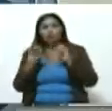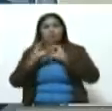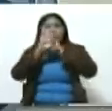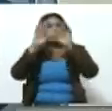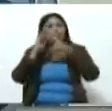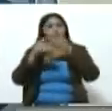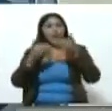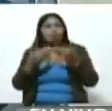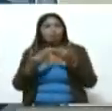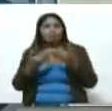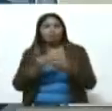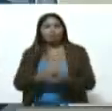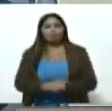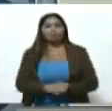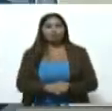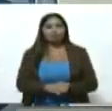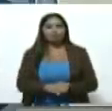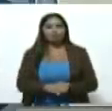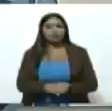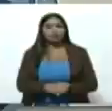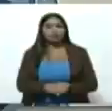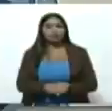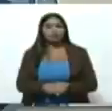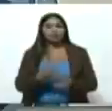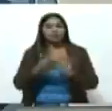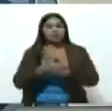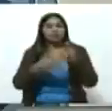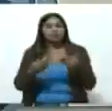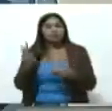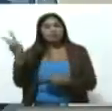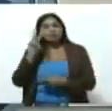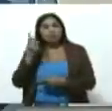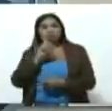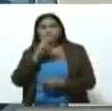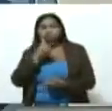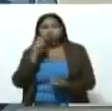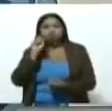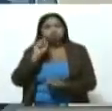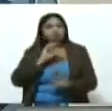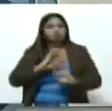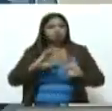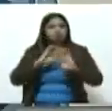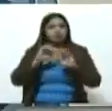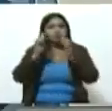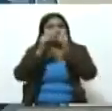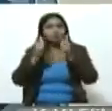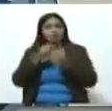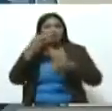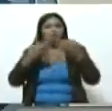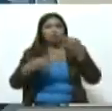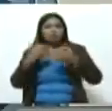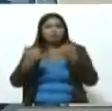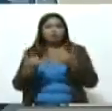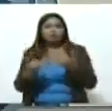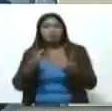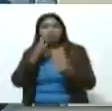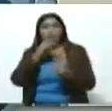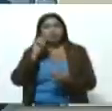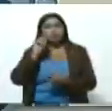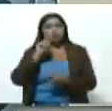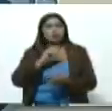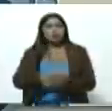claramente que Venezuela no necesita, el sistema de justicia de Venezuela no